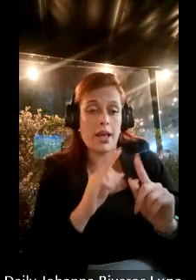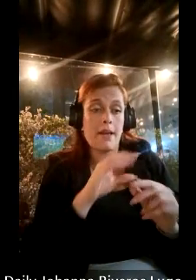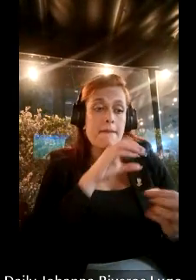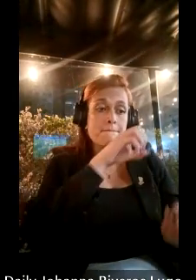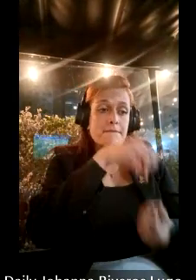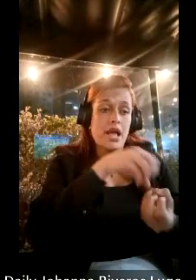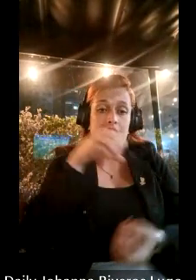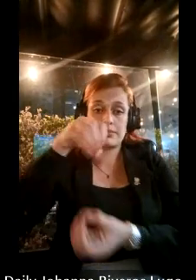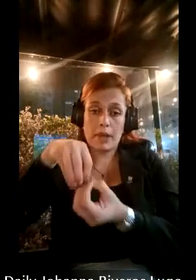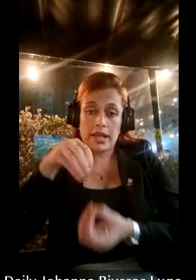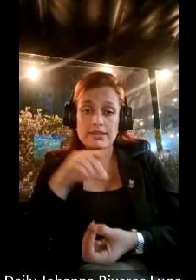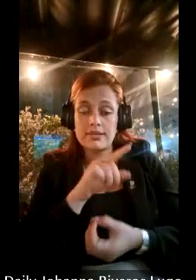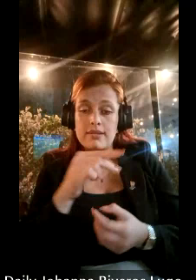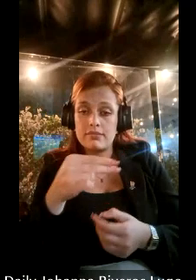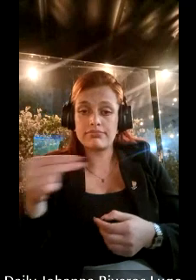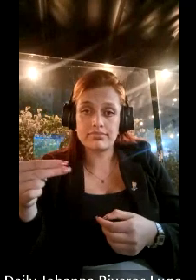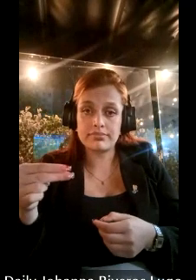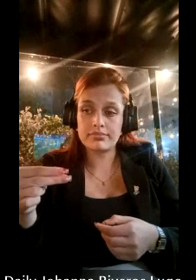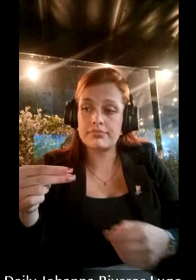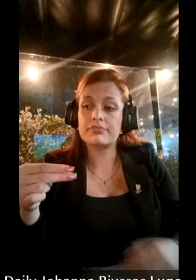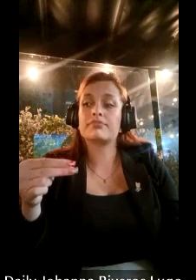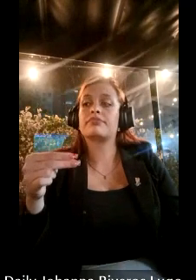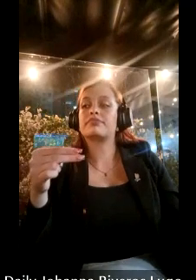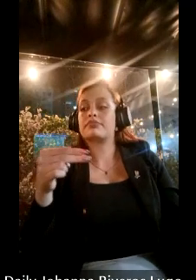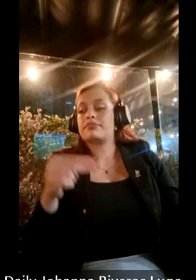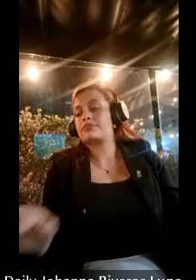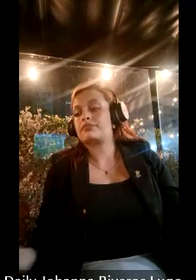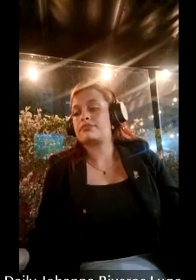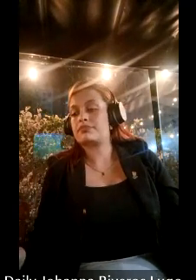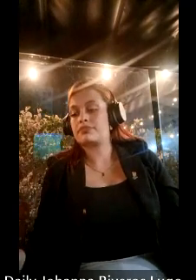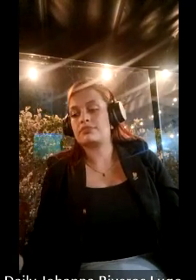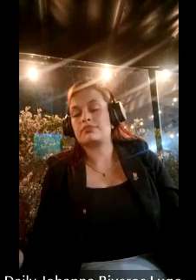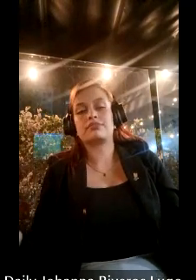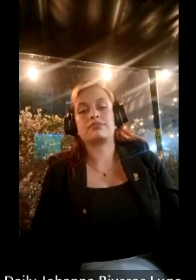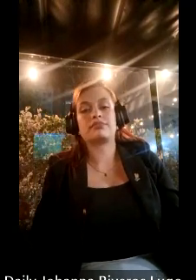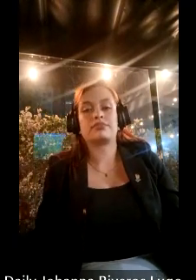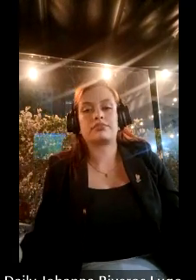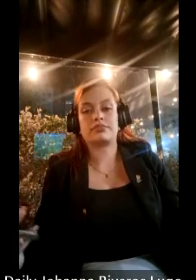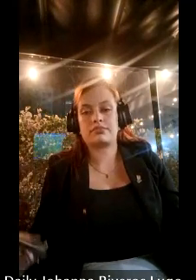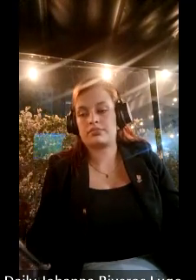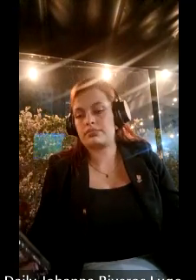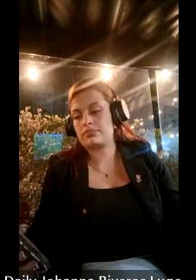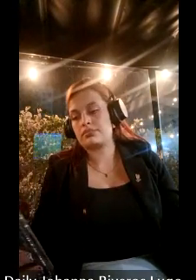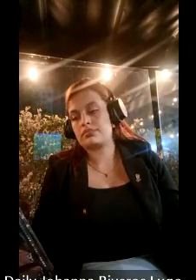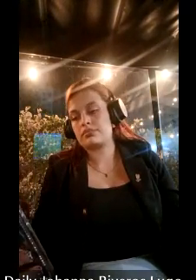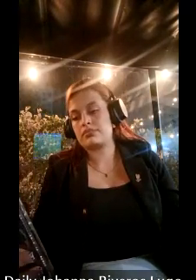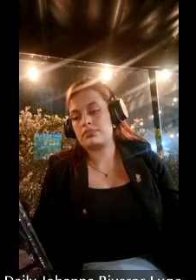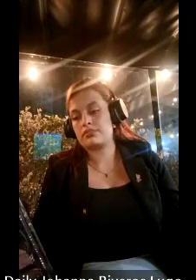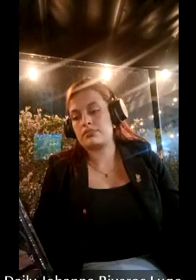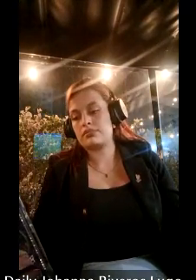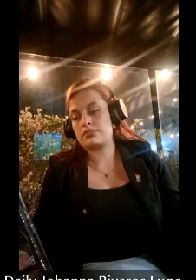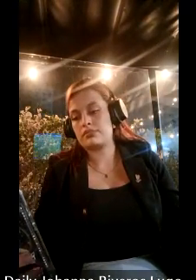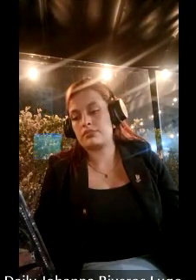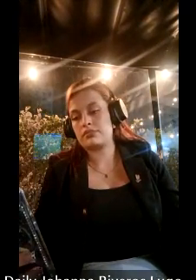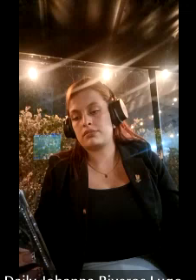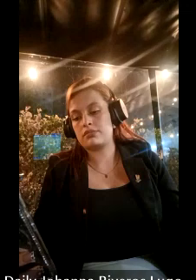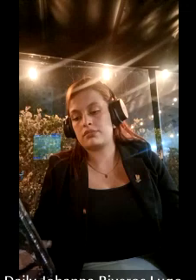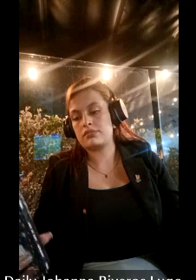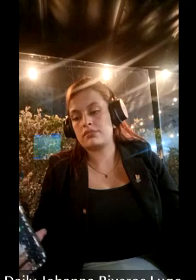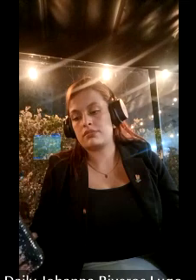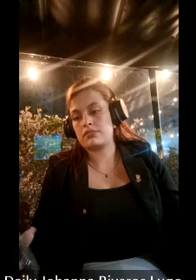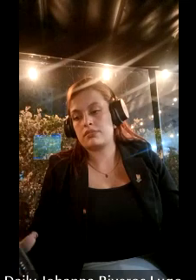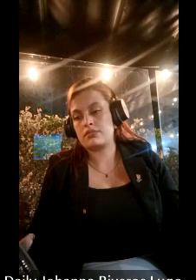objeto y esta nos da cero, ¿cierto? Tanto la fuerza del objeto que